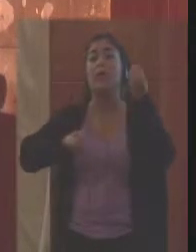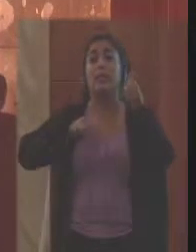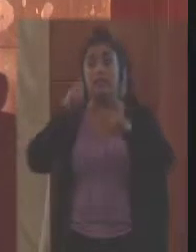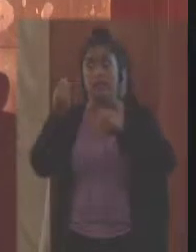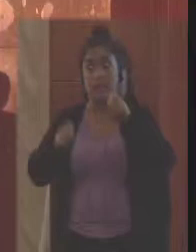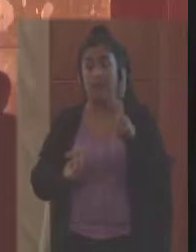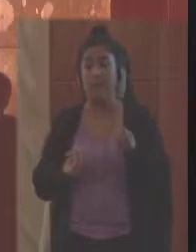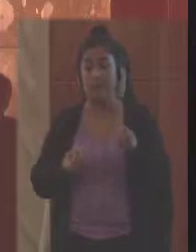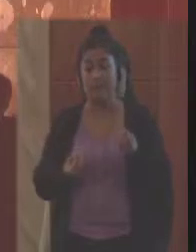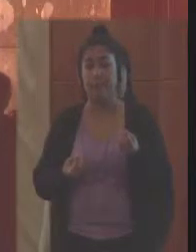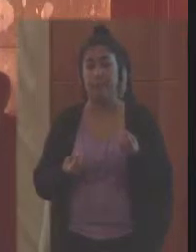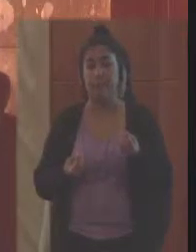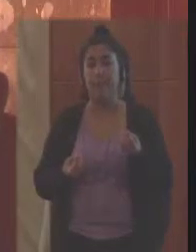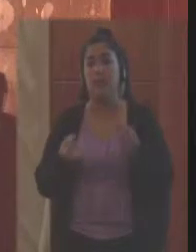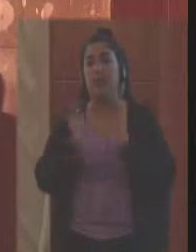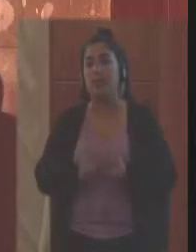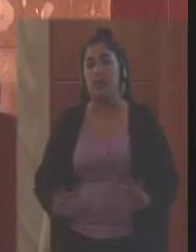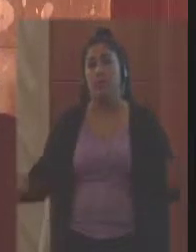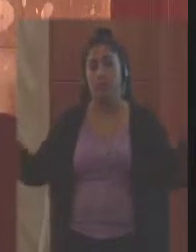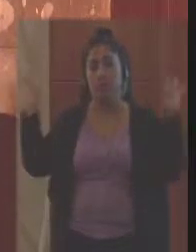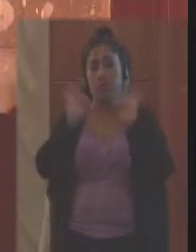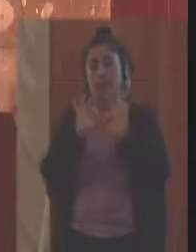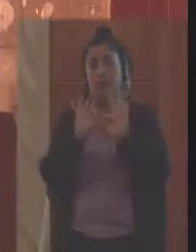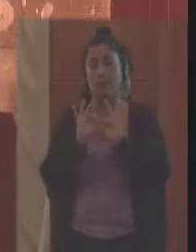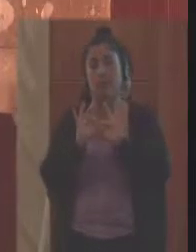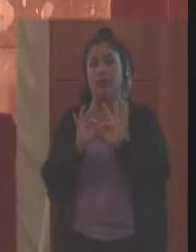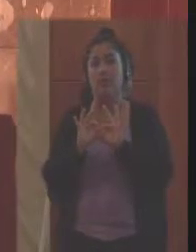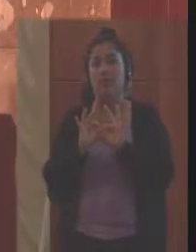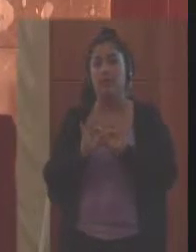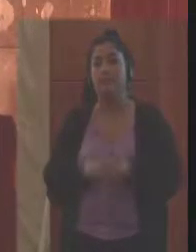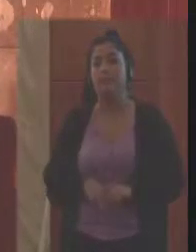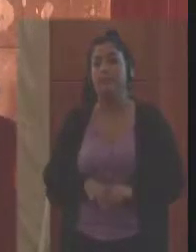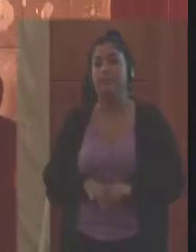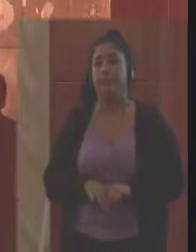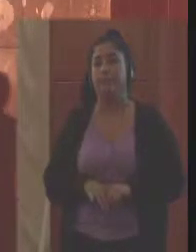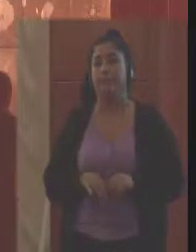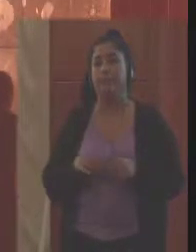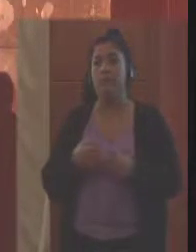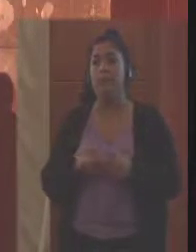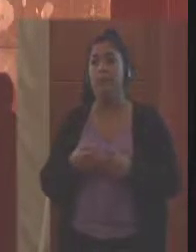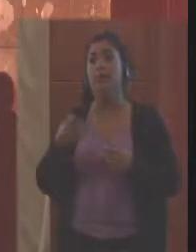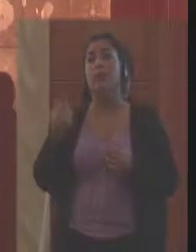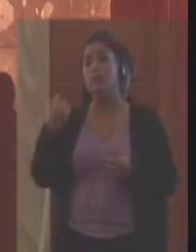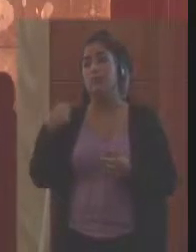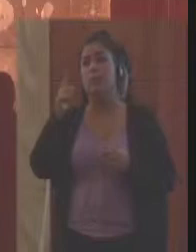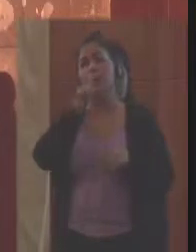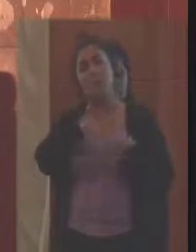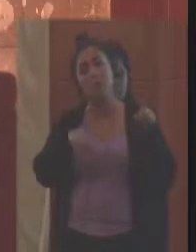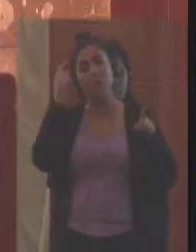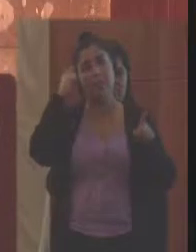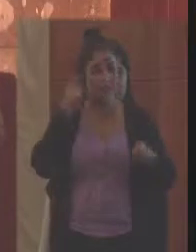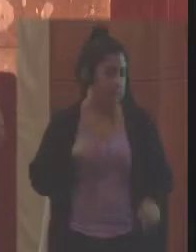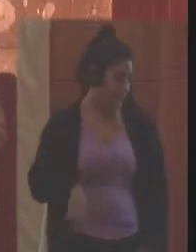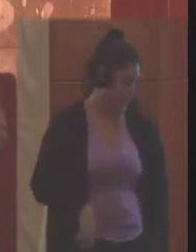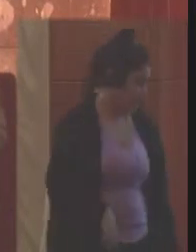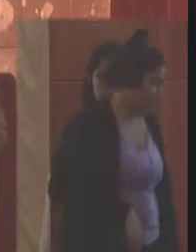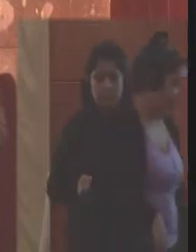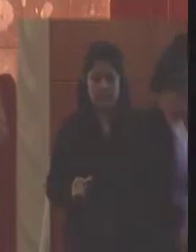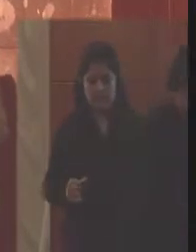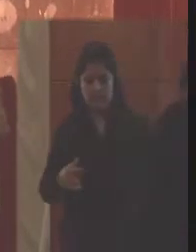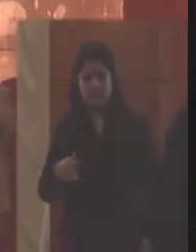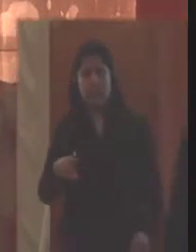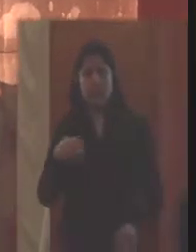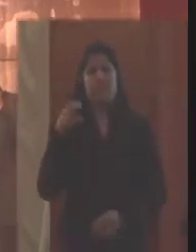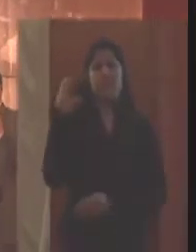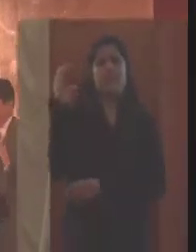para muchos es el ideal, para otros esto es lo que debería ser, pero para nosotros ya es una tarea. En Colombia estamos trabajando el